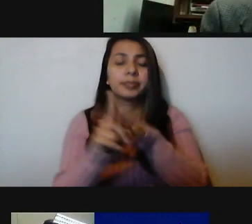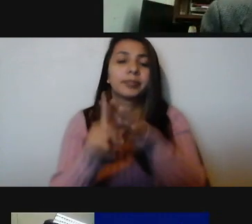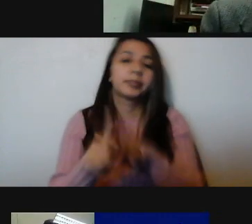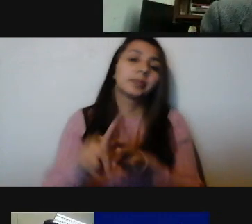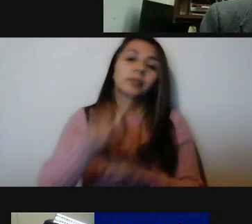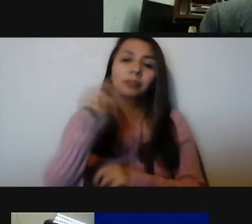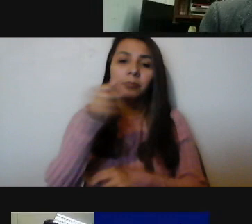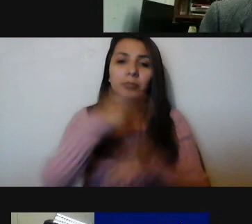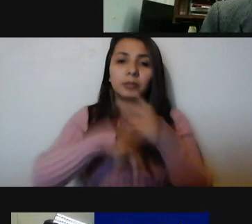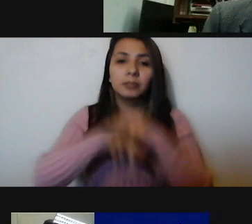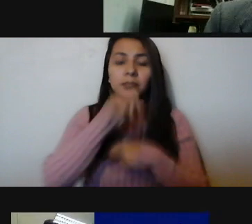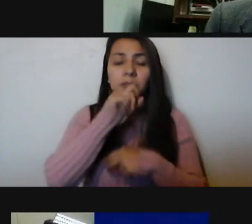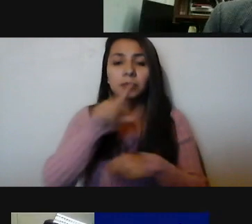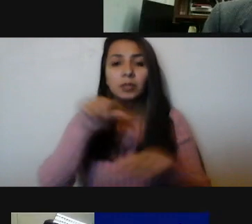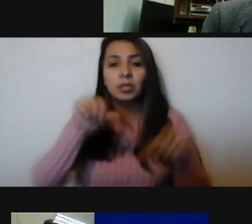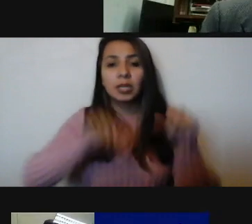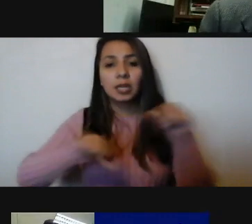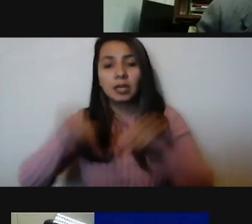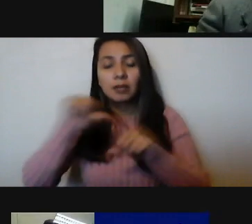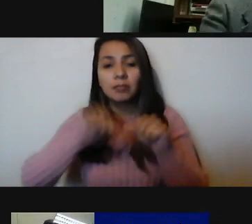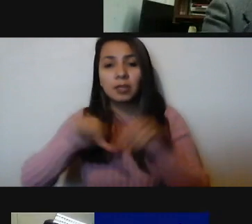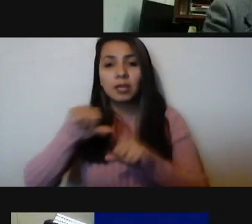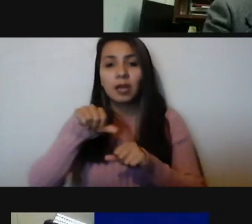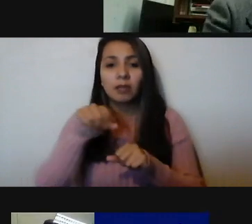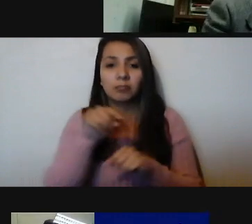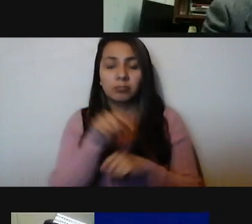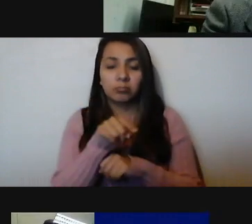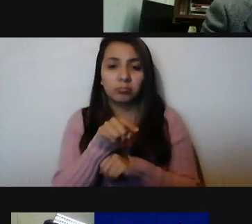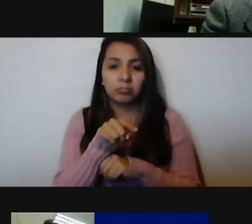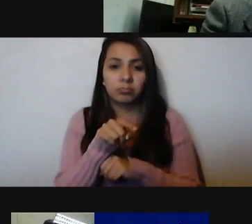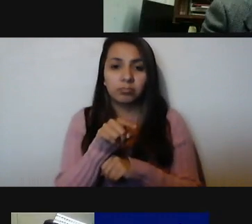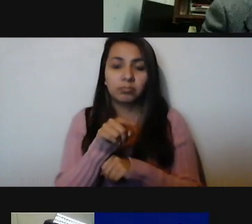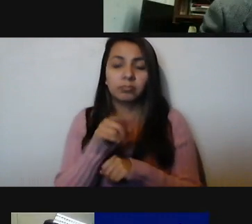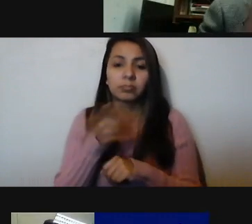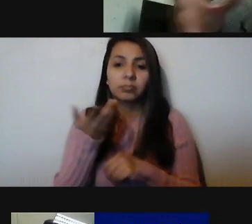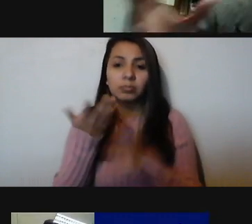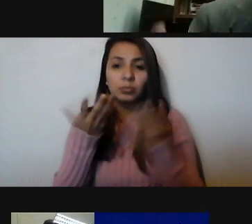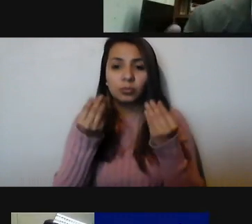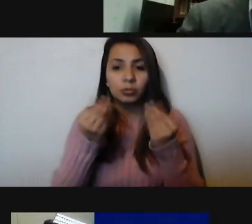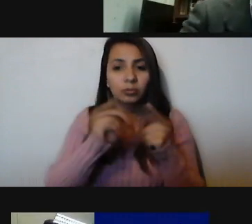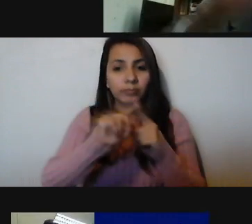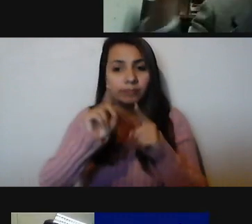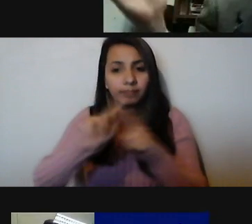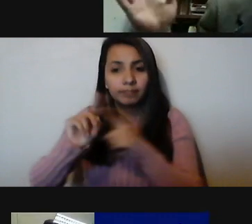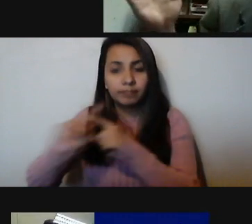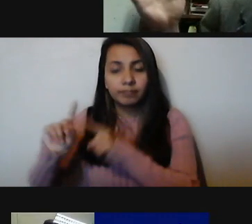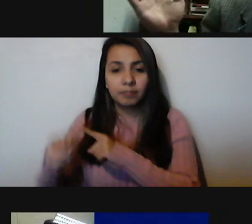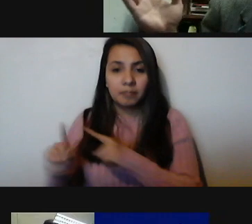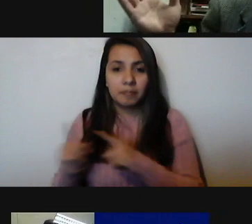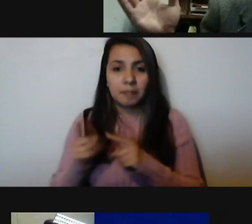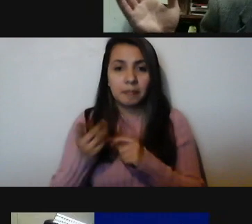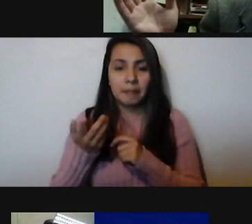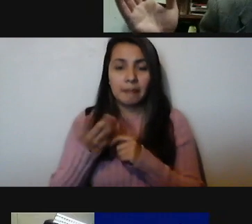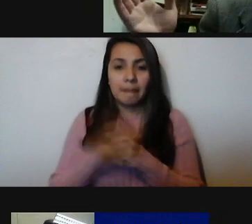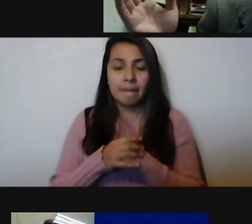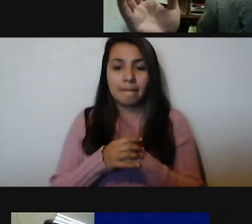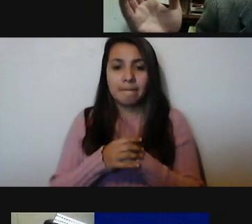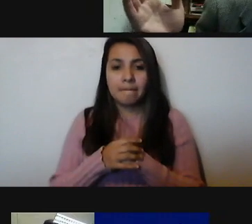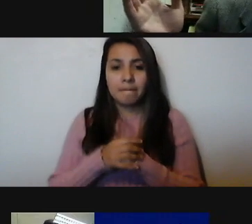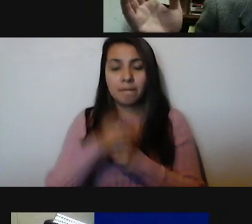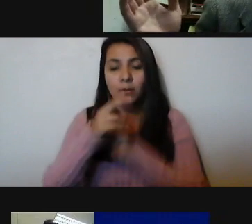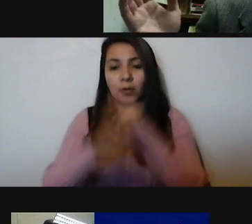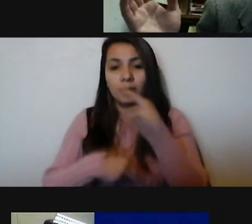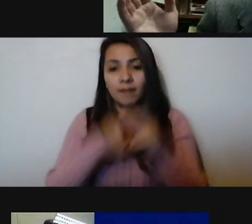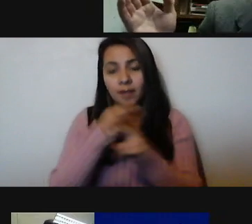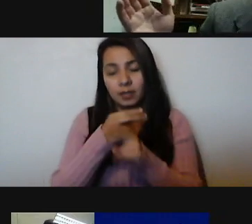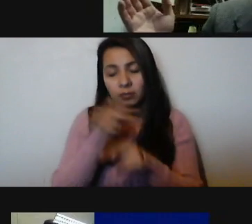generaran los diferentes caminos de reactividad química, y en esta fisicoquímica se compartiría